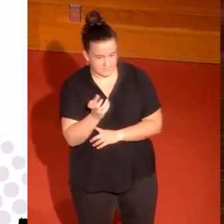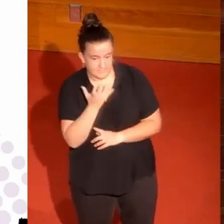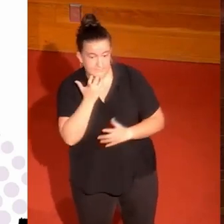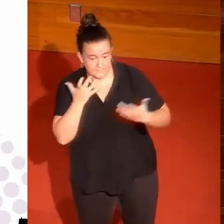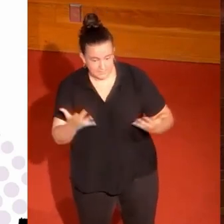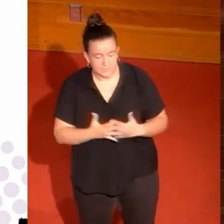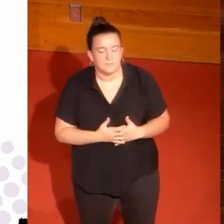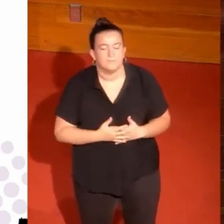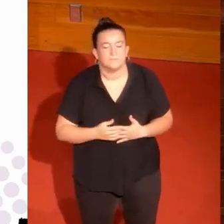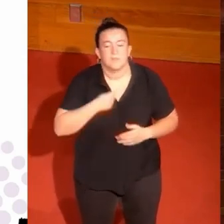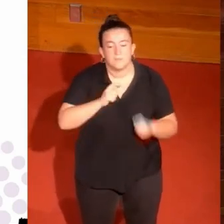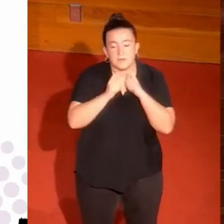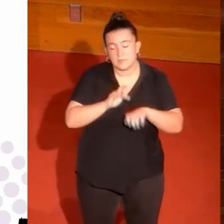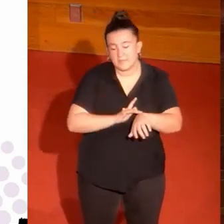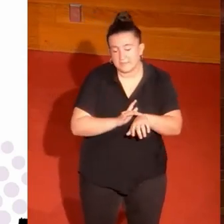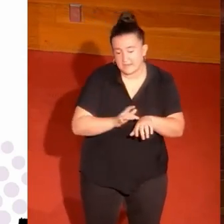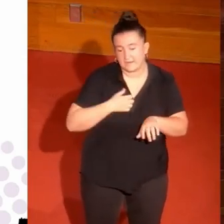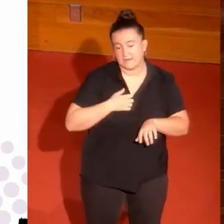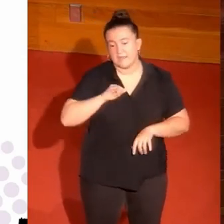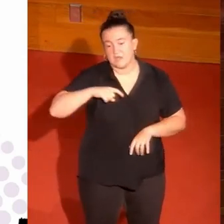ketar digitalo inju